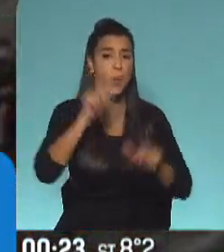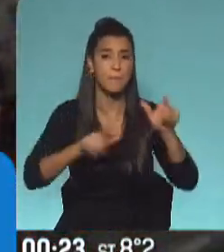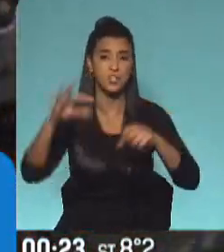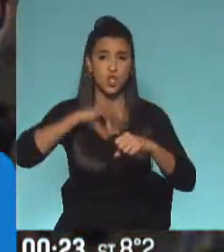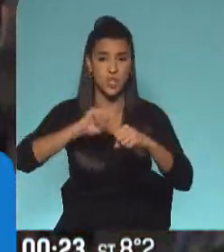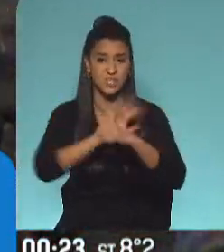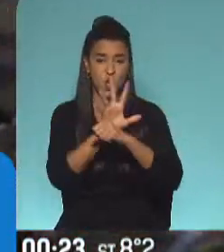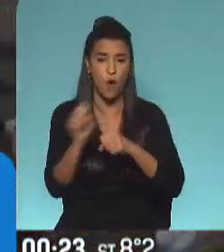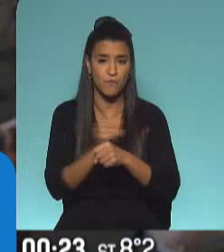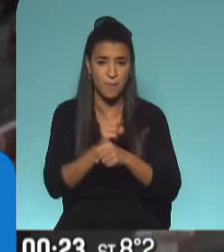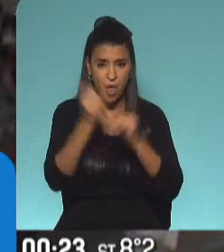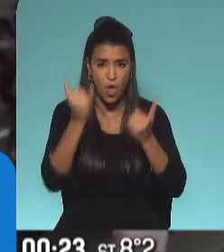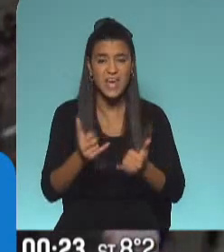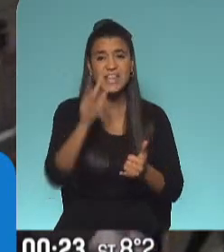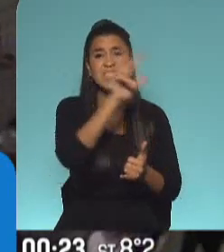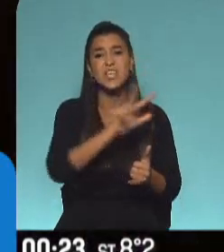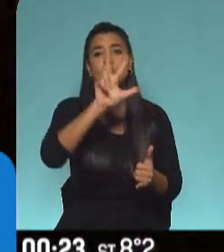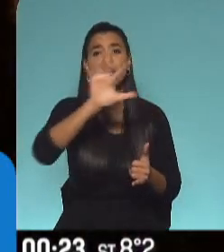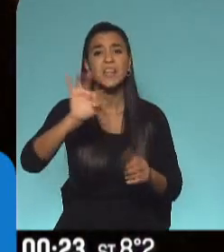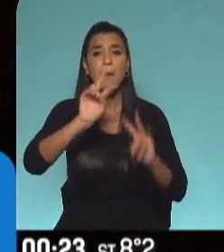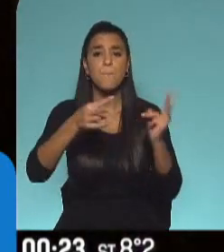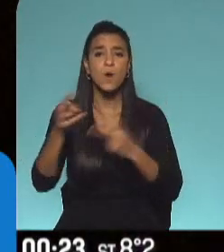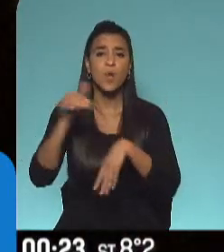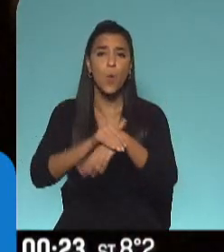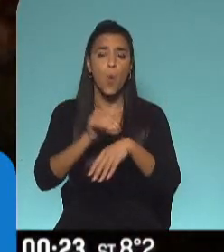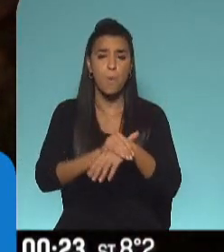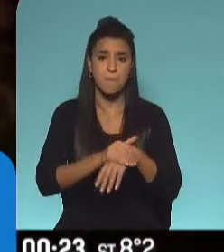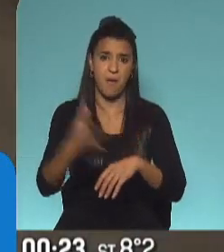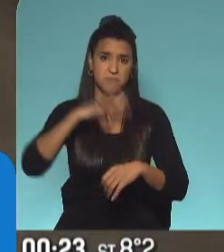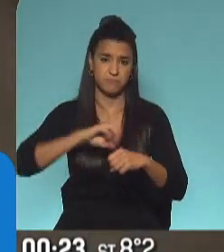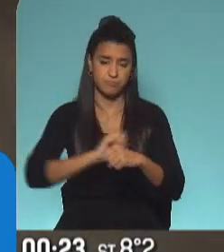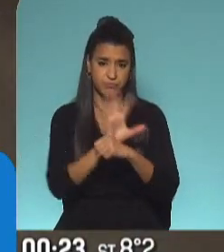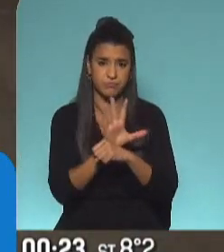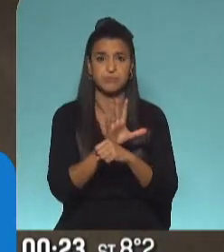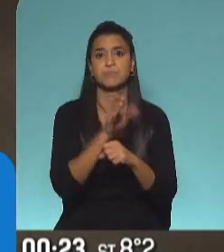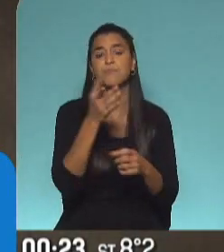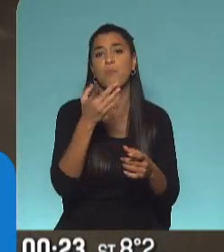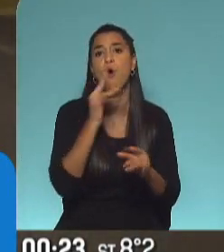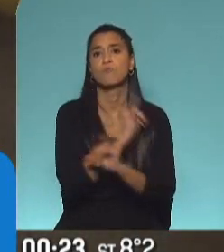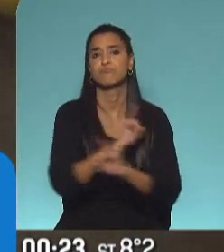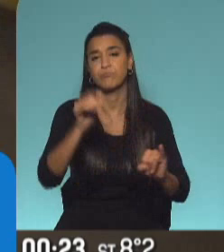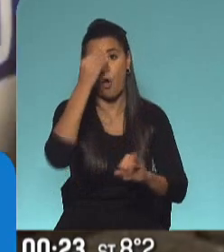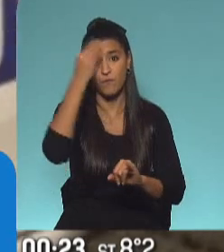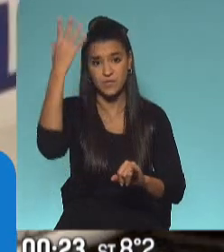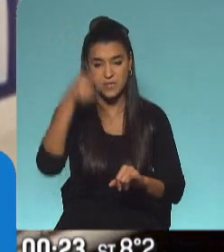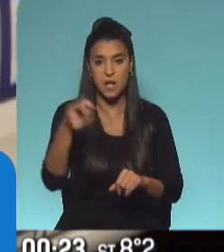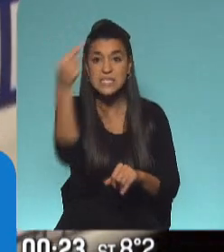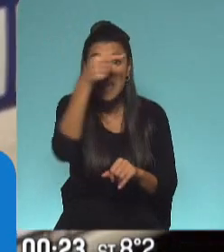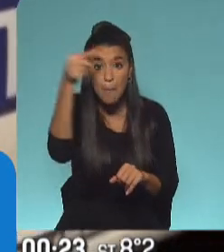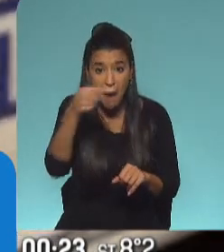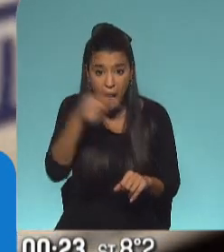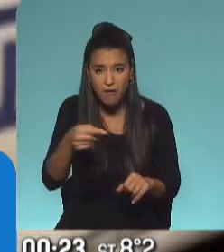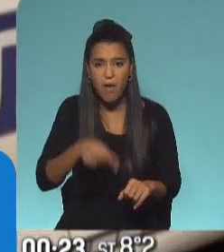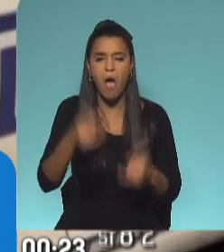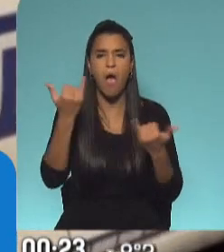confirmados de coronavirus y 330 muertes por la enfermedad, según el último balance oficial. Durante semanas se